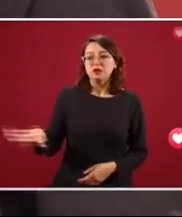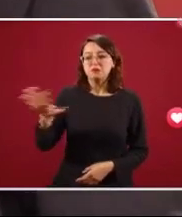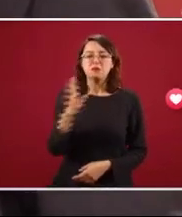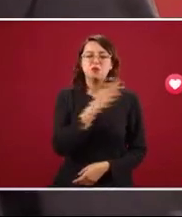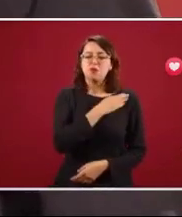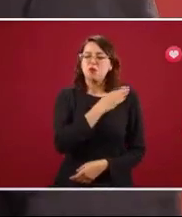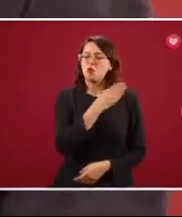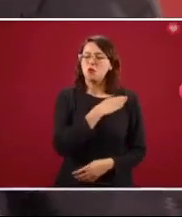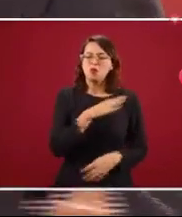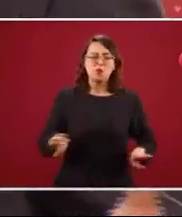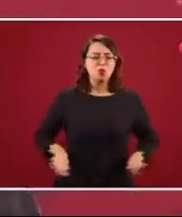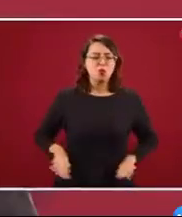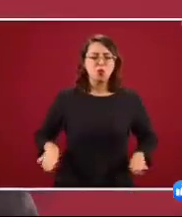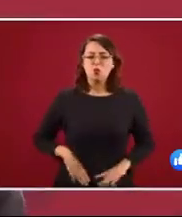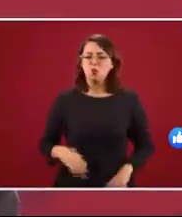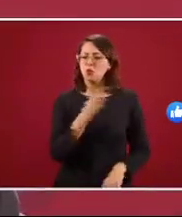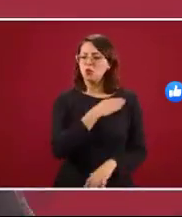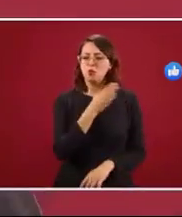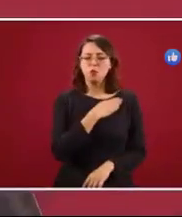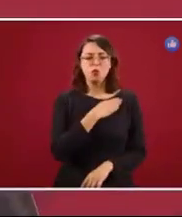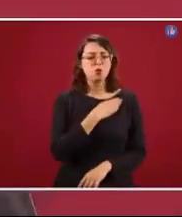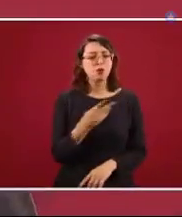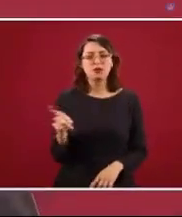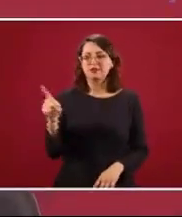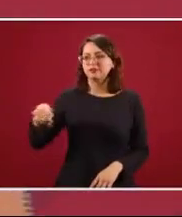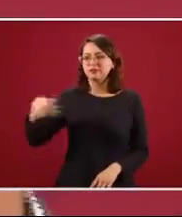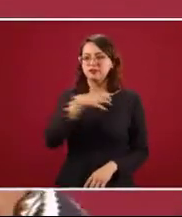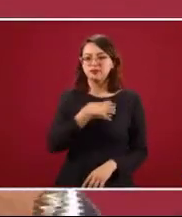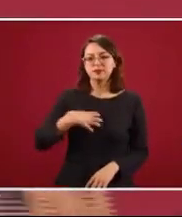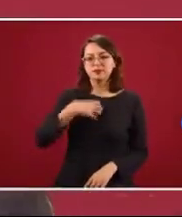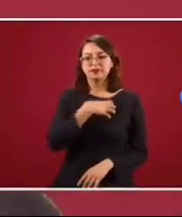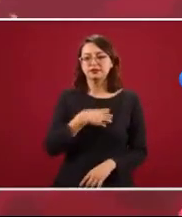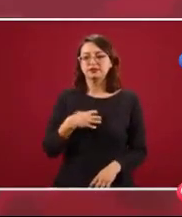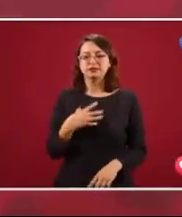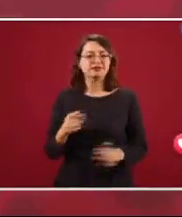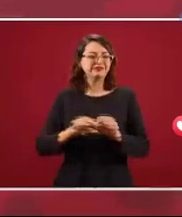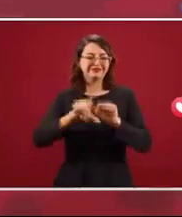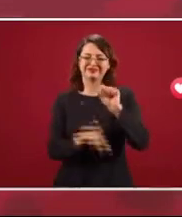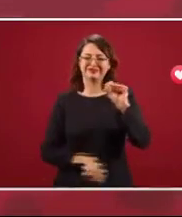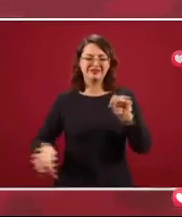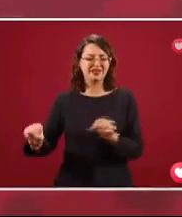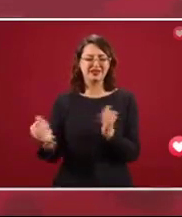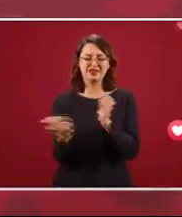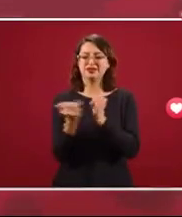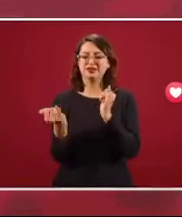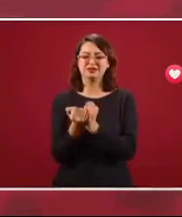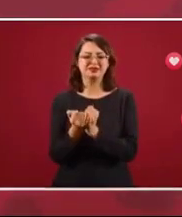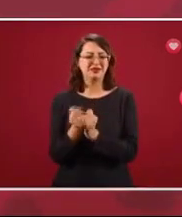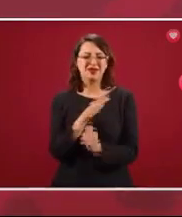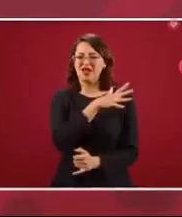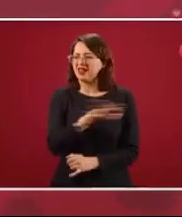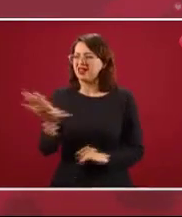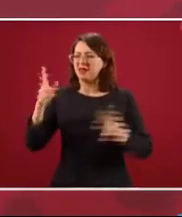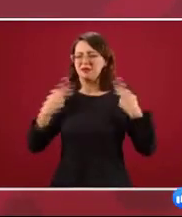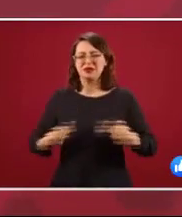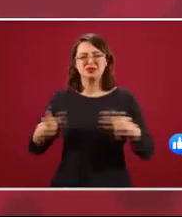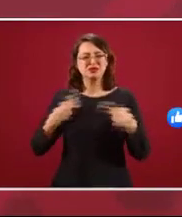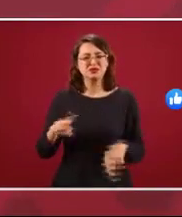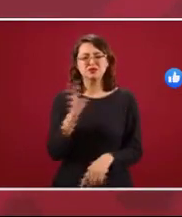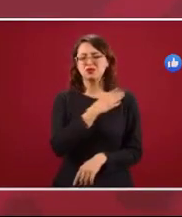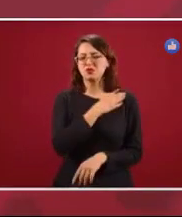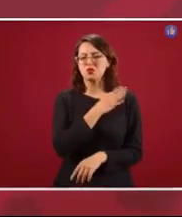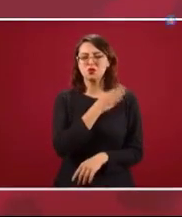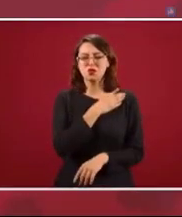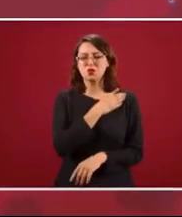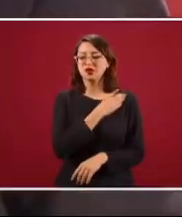buena muy buena como todo el pueblo es general estas son reacciones este